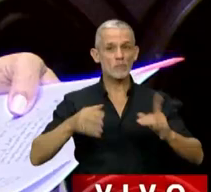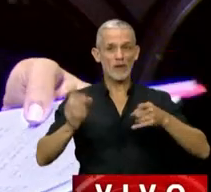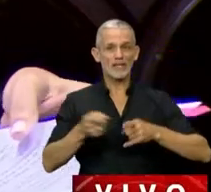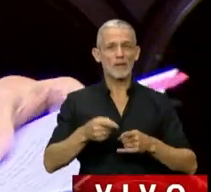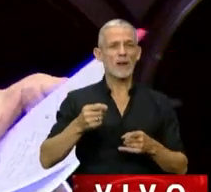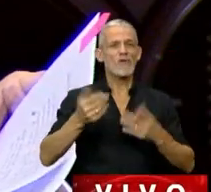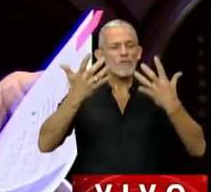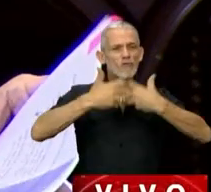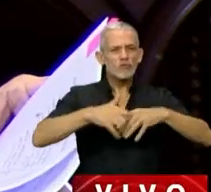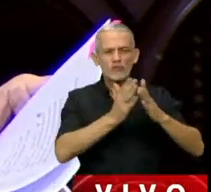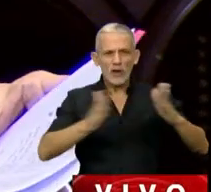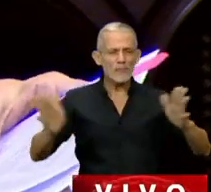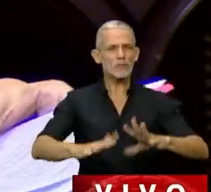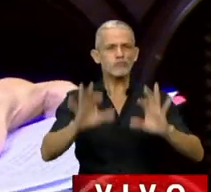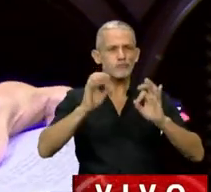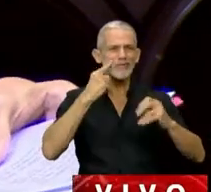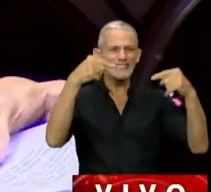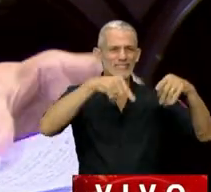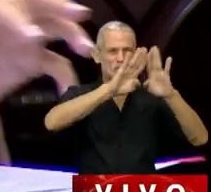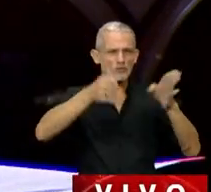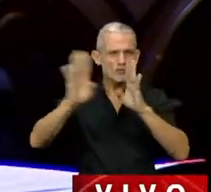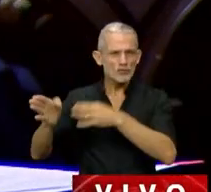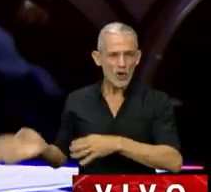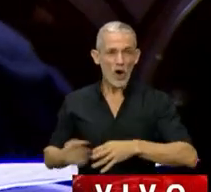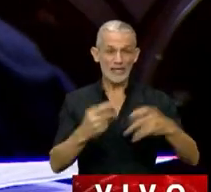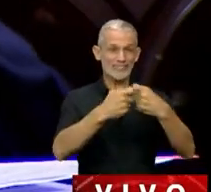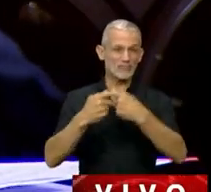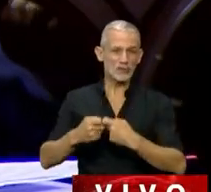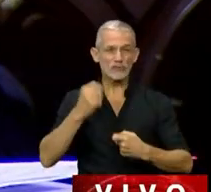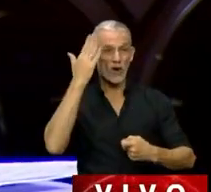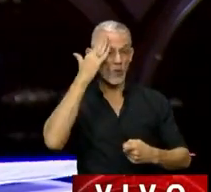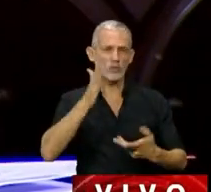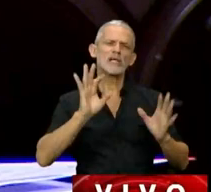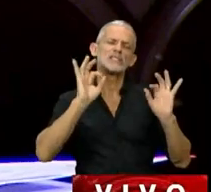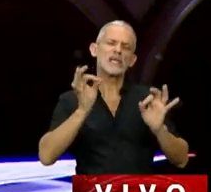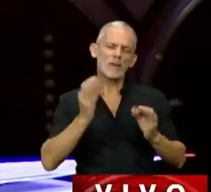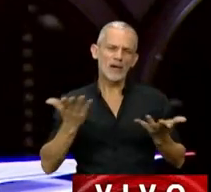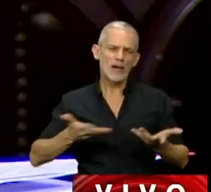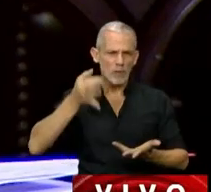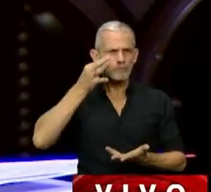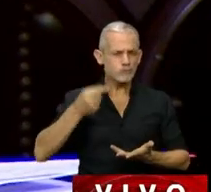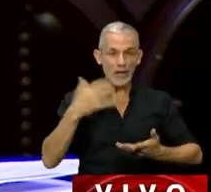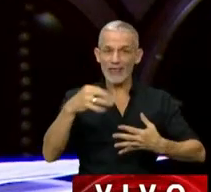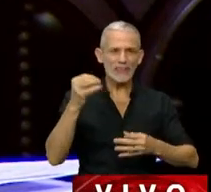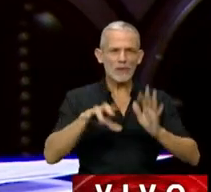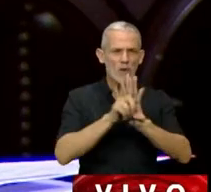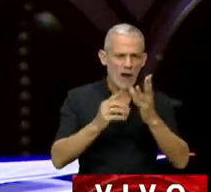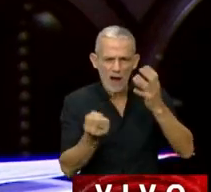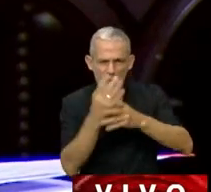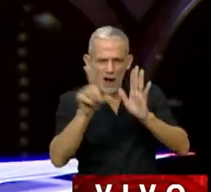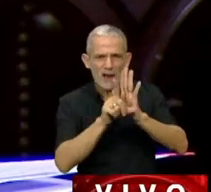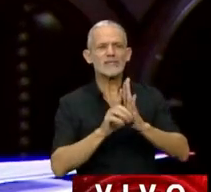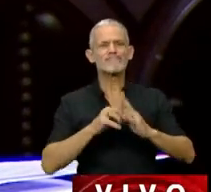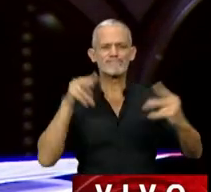y para el funcionamiento pleno de las instituciones y organizaciones culturales, sabemos que tenemos que legislar